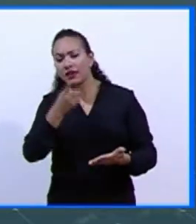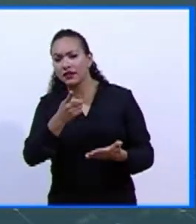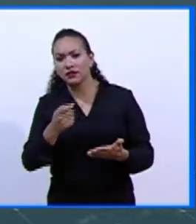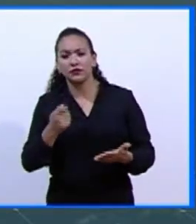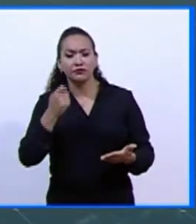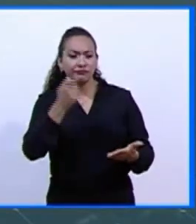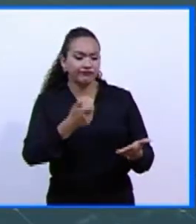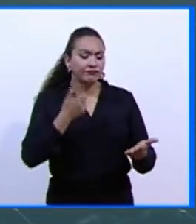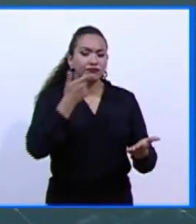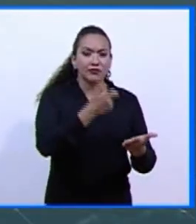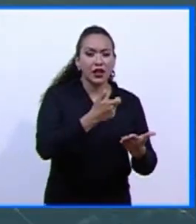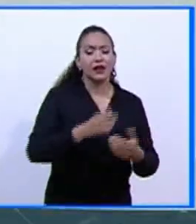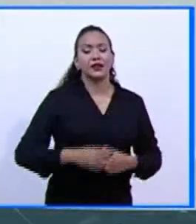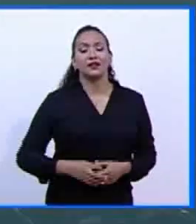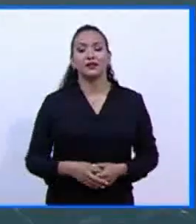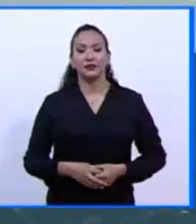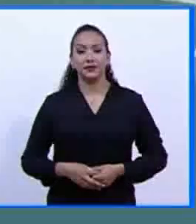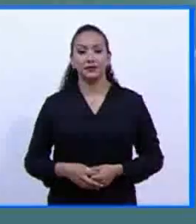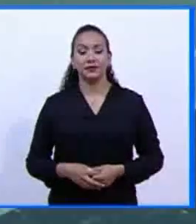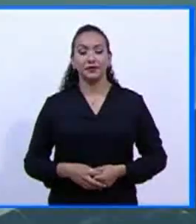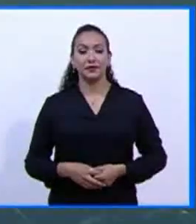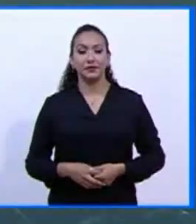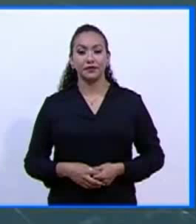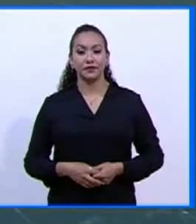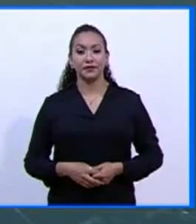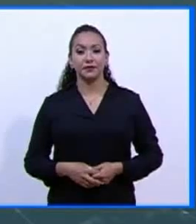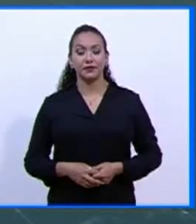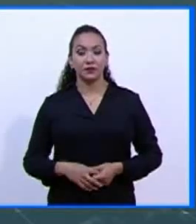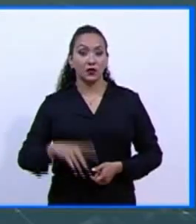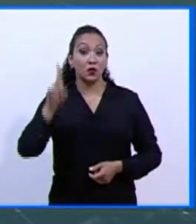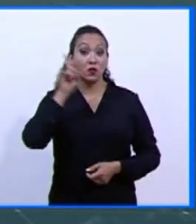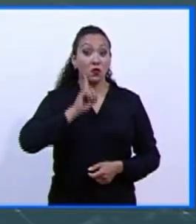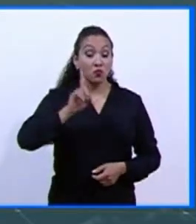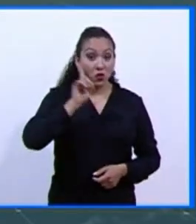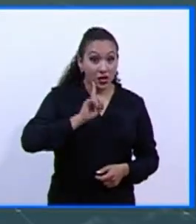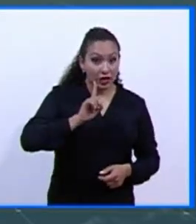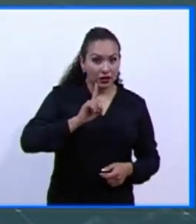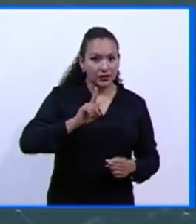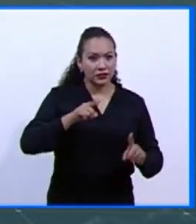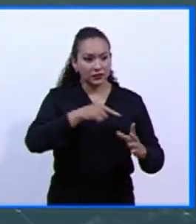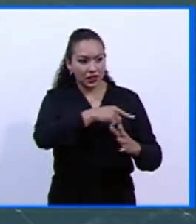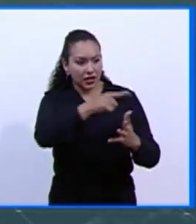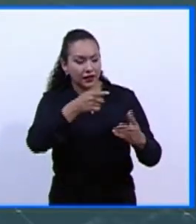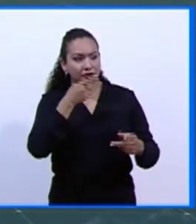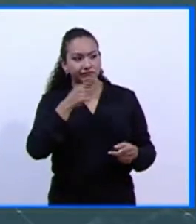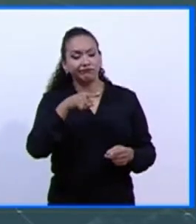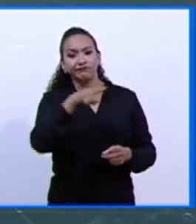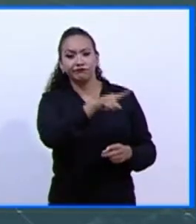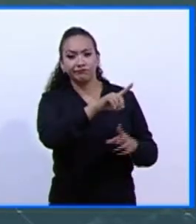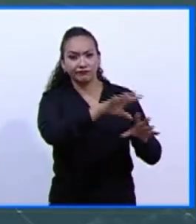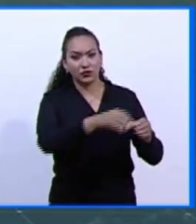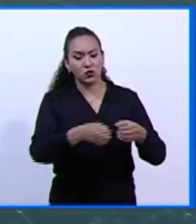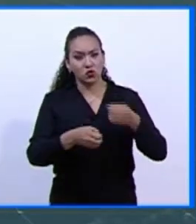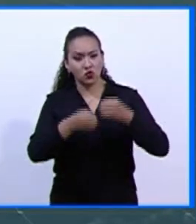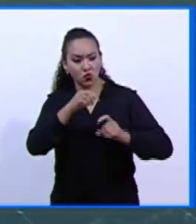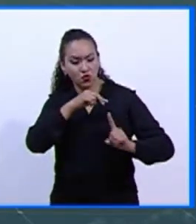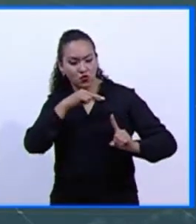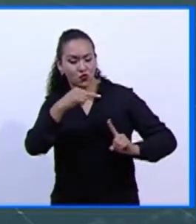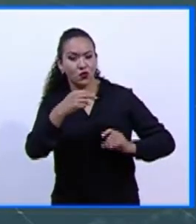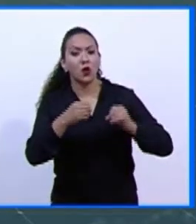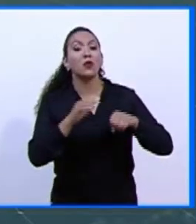alimentaria, determinó la primera sala. Mujeres acusadas del delito de trata deben ser juzgadas con perspectiva de